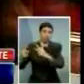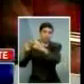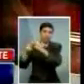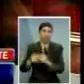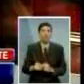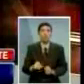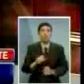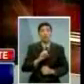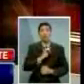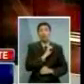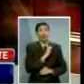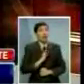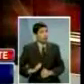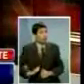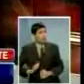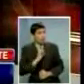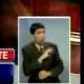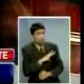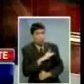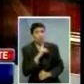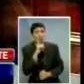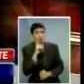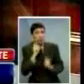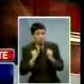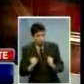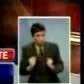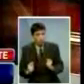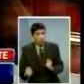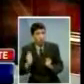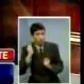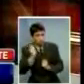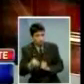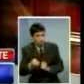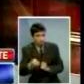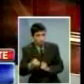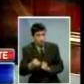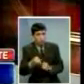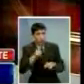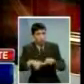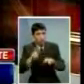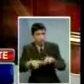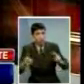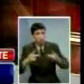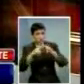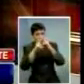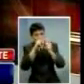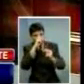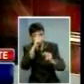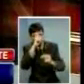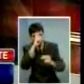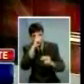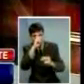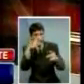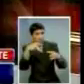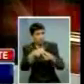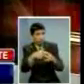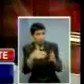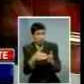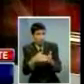Estado chileno no tiene la capacidad de los recursos financieros, decía usted, como para ejecutar la construcción de esos hospitales que van a quedar pendientes,